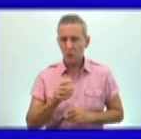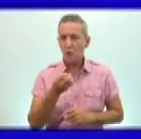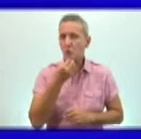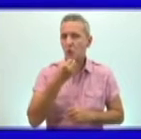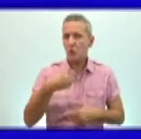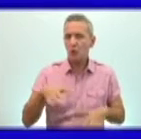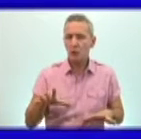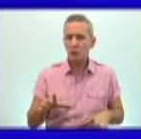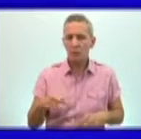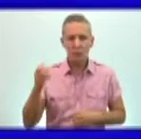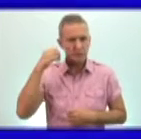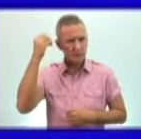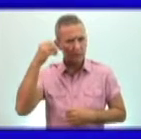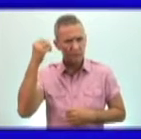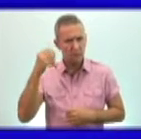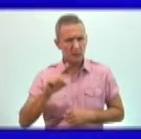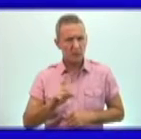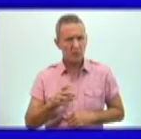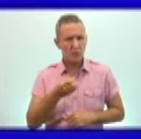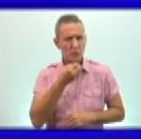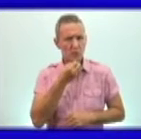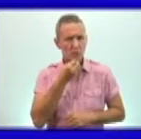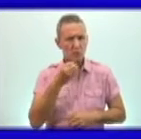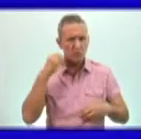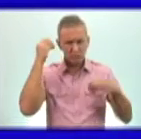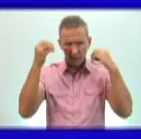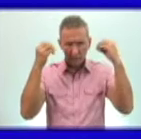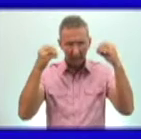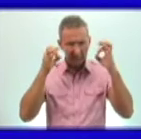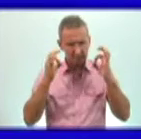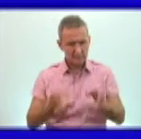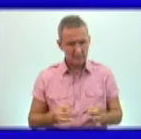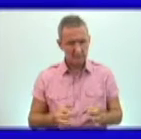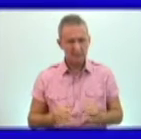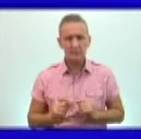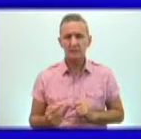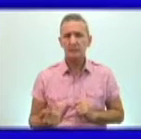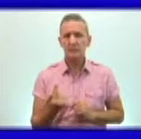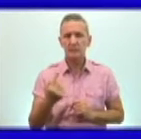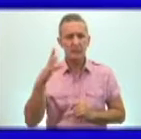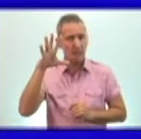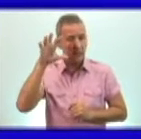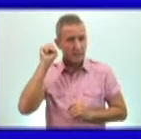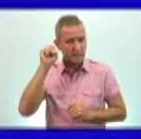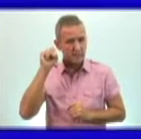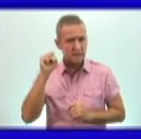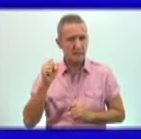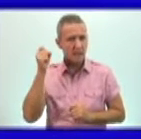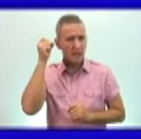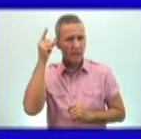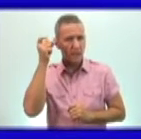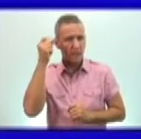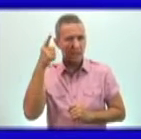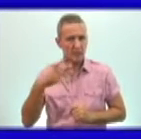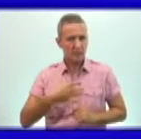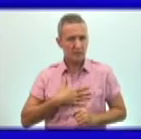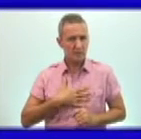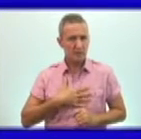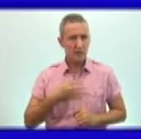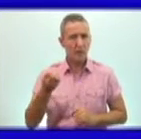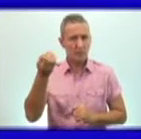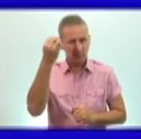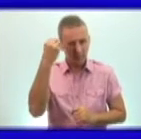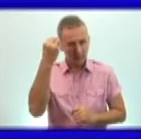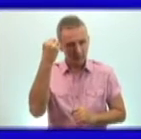el razonamiento, no importa pensar la realidad, es sencillamente entender qué experiencia tengo para saber